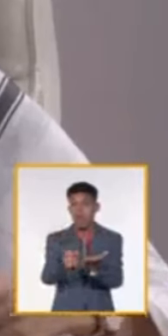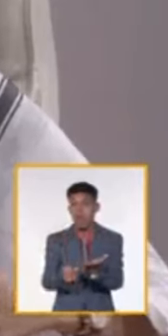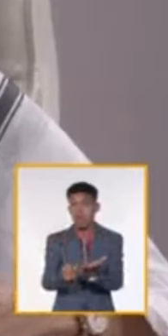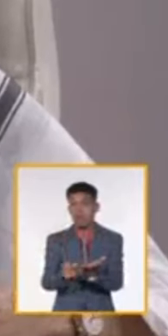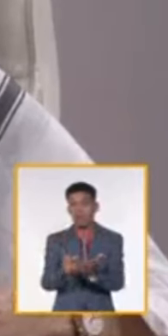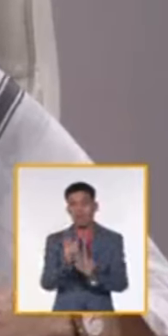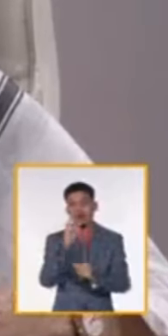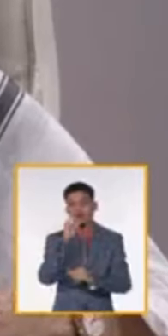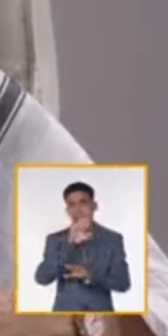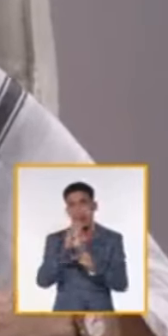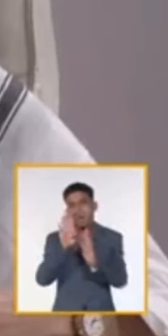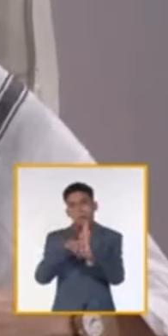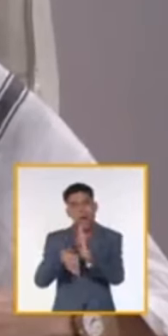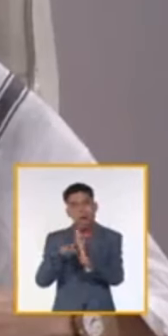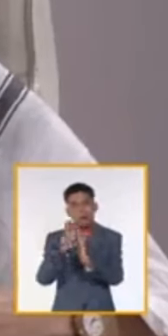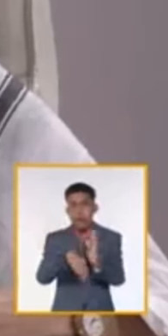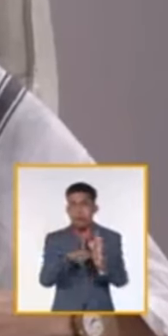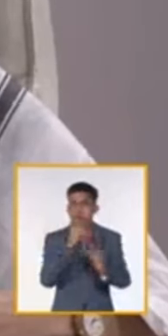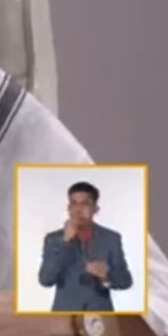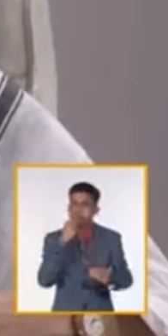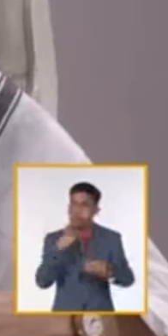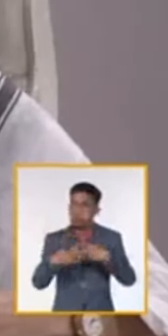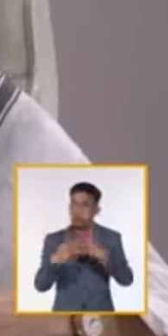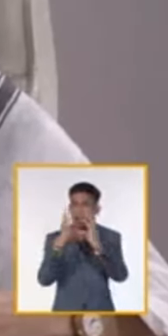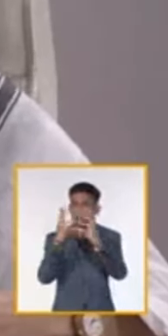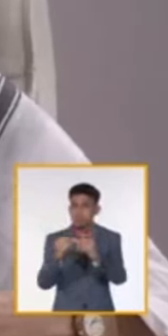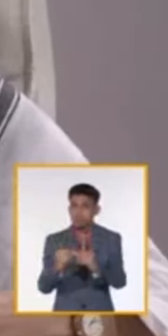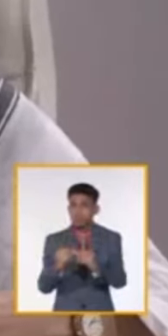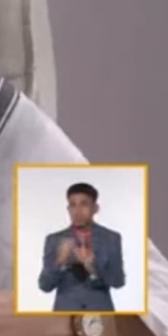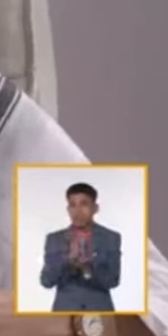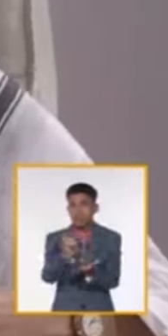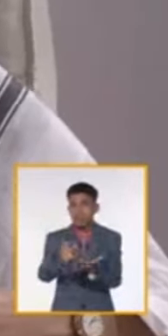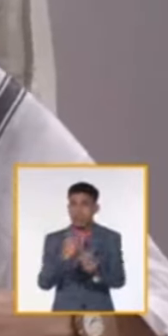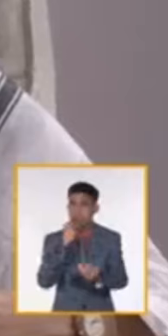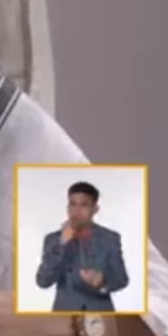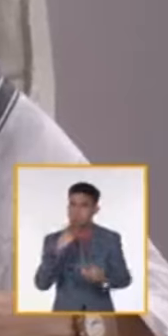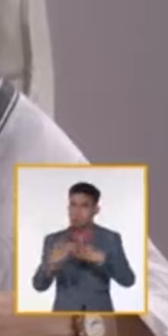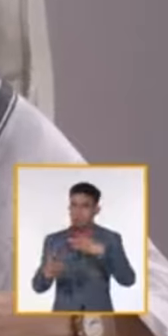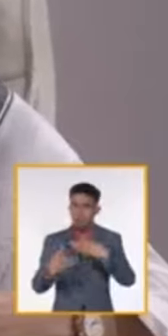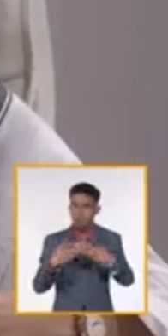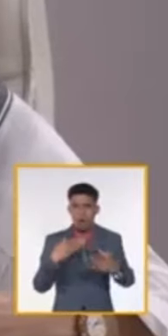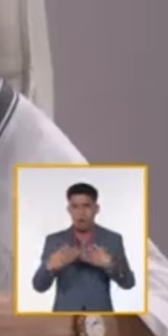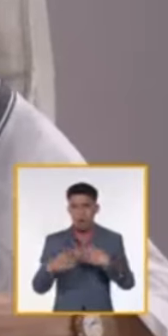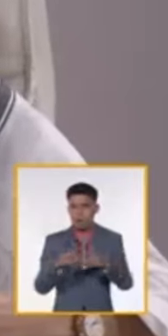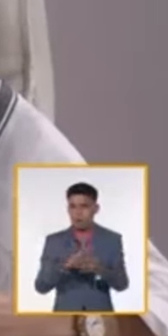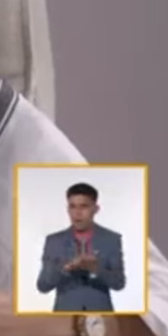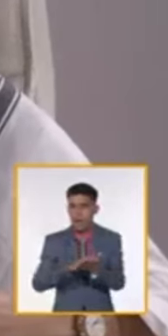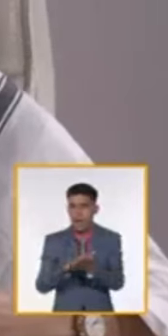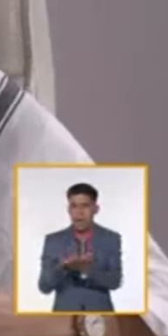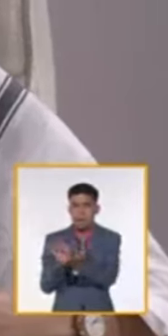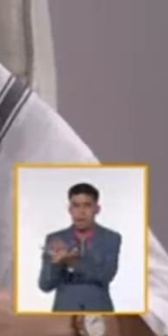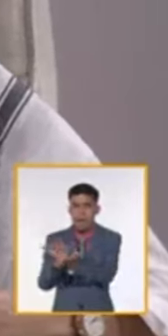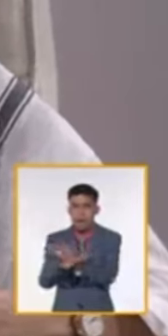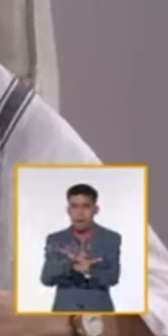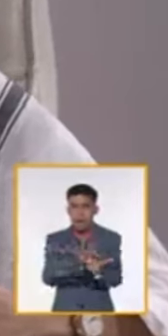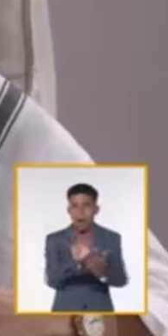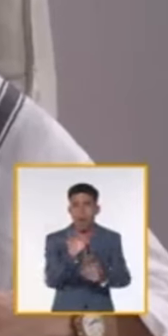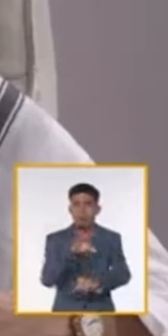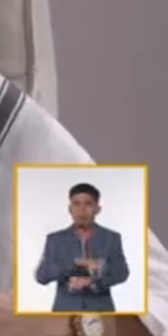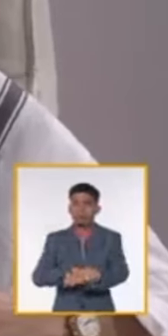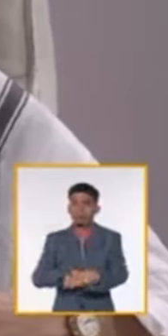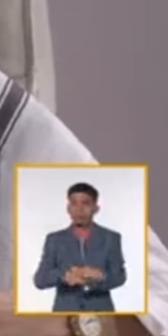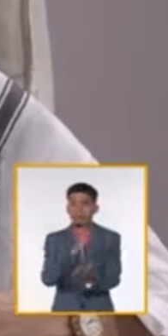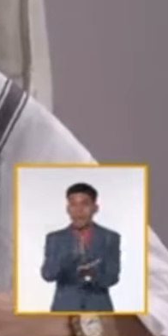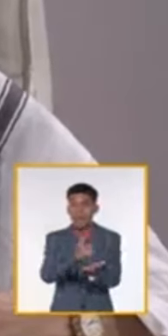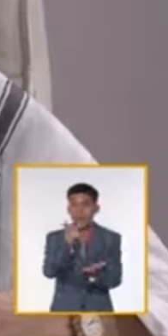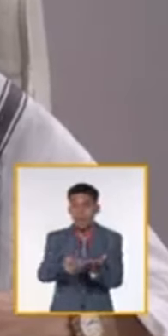suspendidos. No importa cuántos estudiantes sean suspendidos o expulsados o arrestados, los estudiantes van